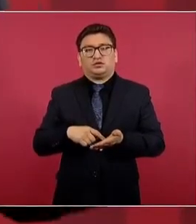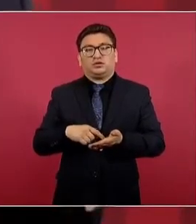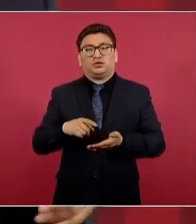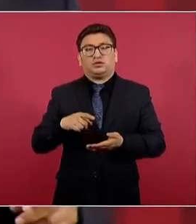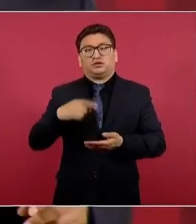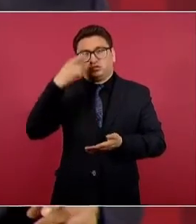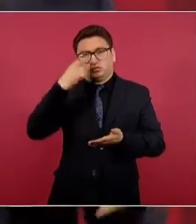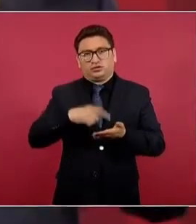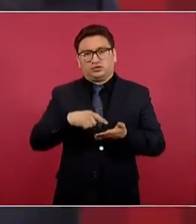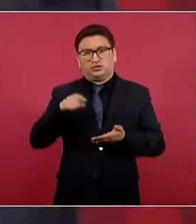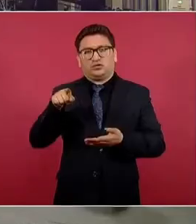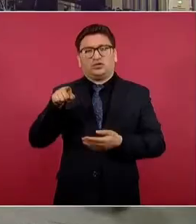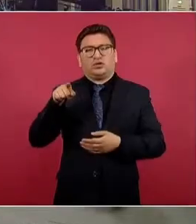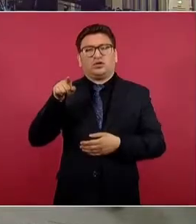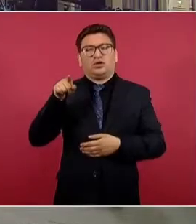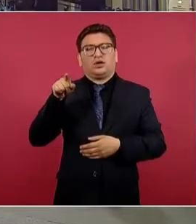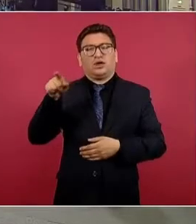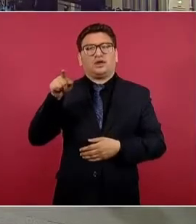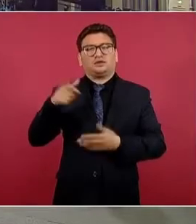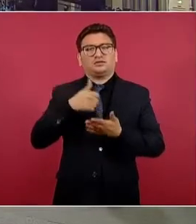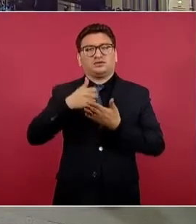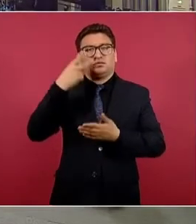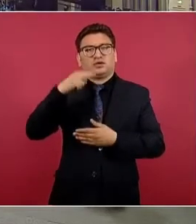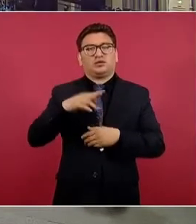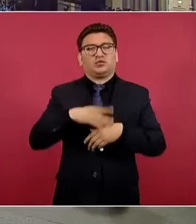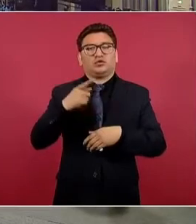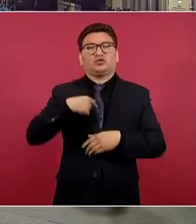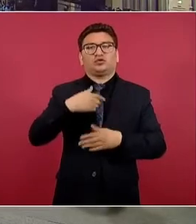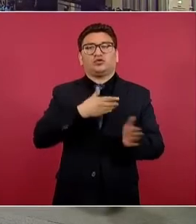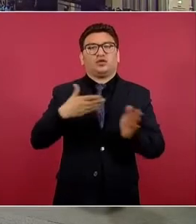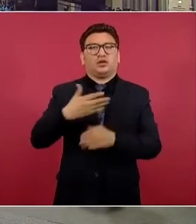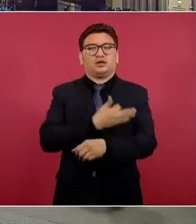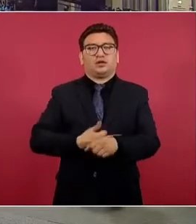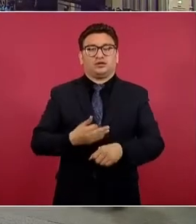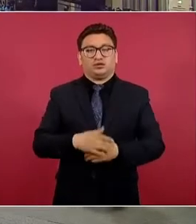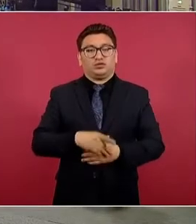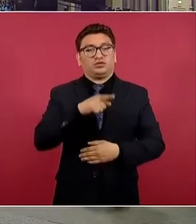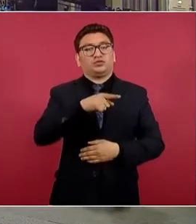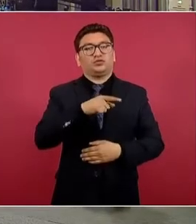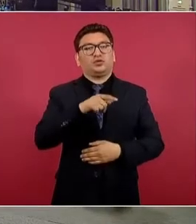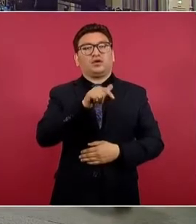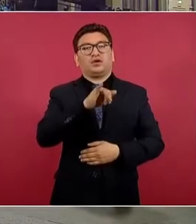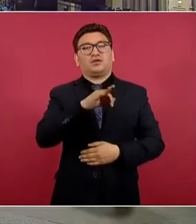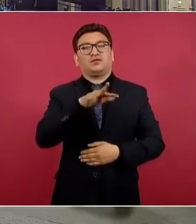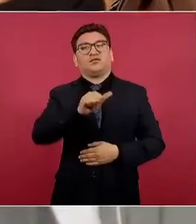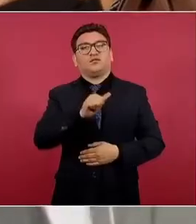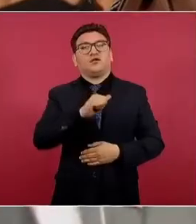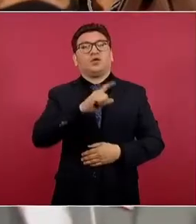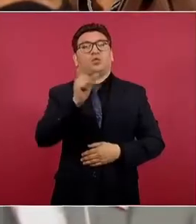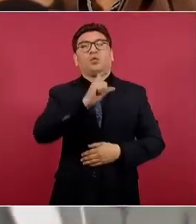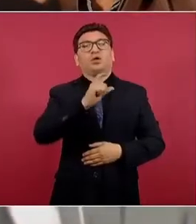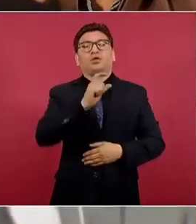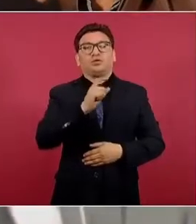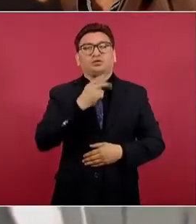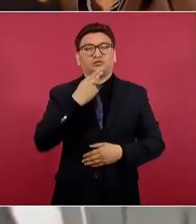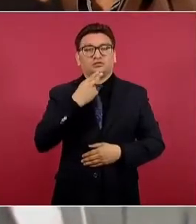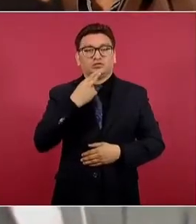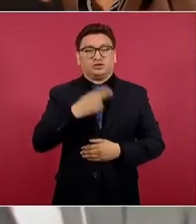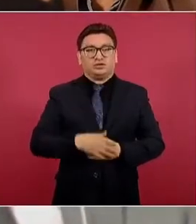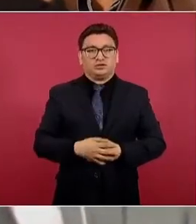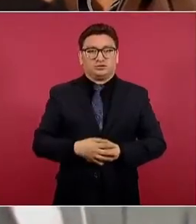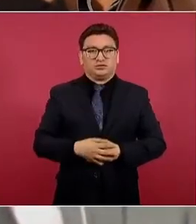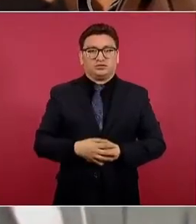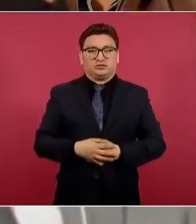Benito Juárez, porque me voy más tarde. ¿Cuándo va a estrenar algún vuelo en el AIFA? Cuando